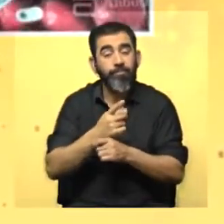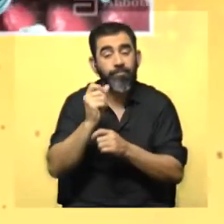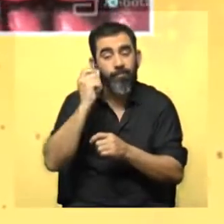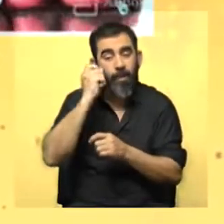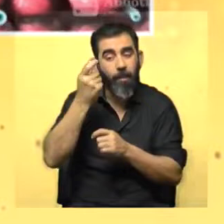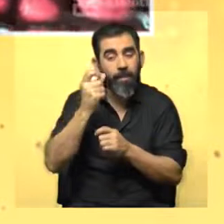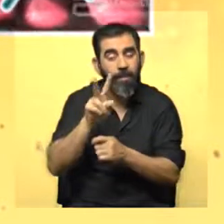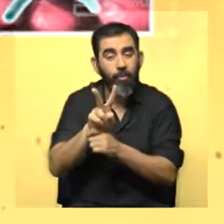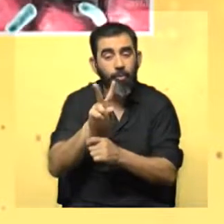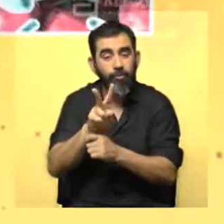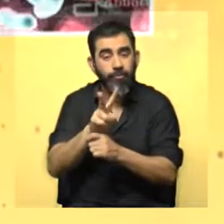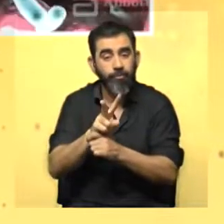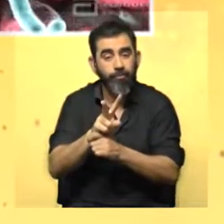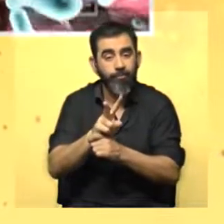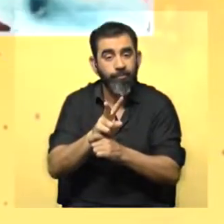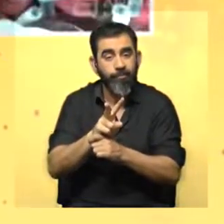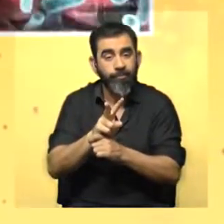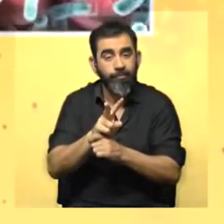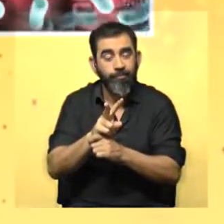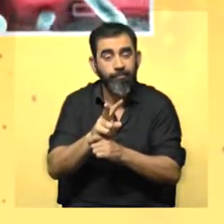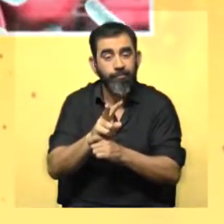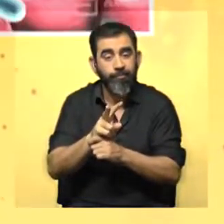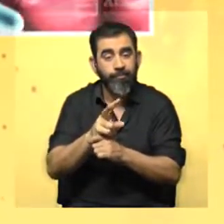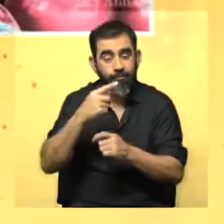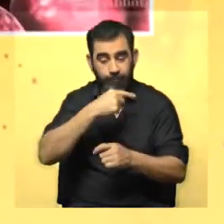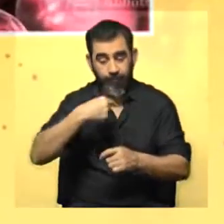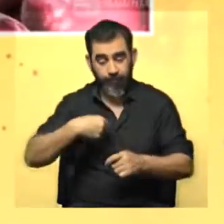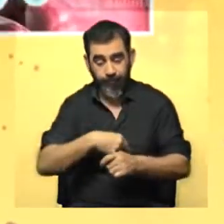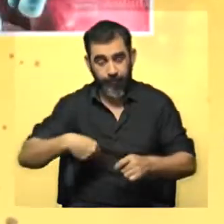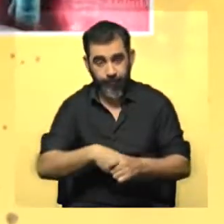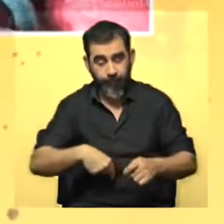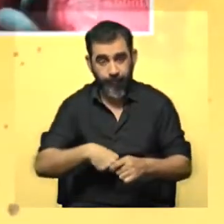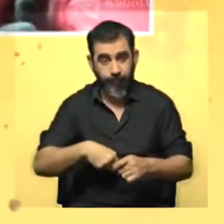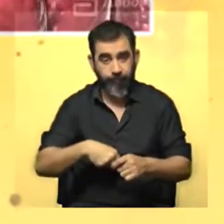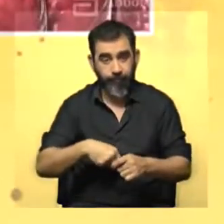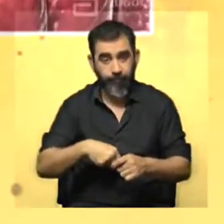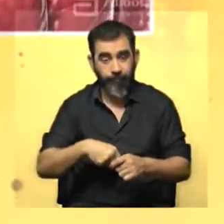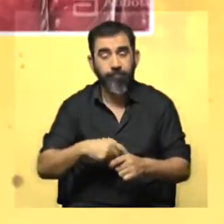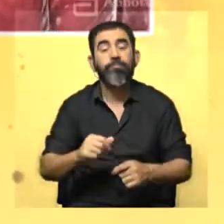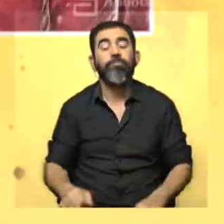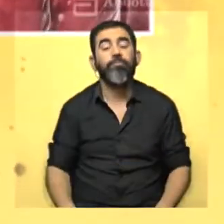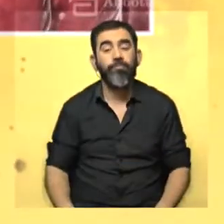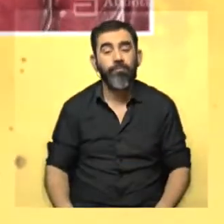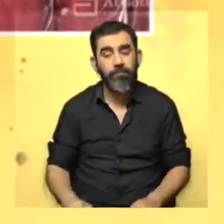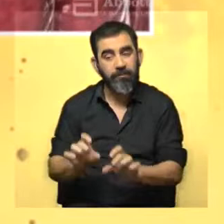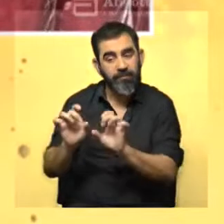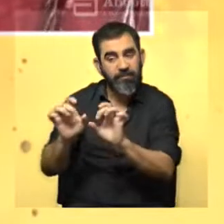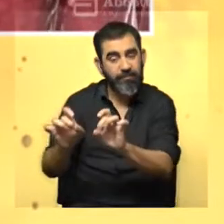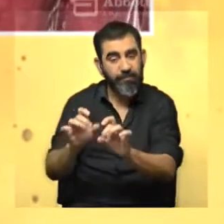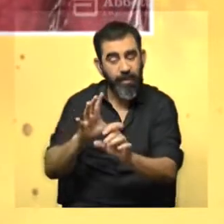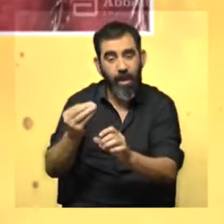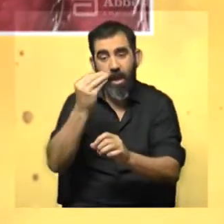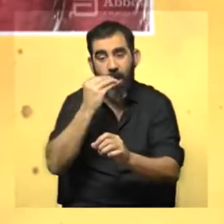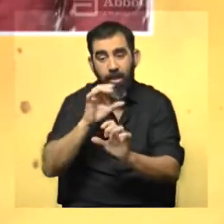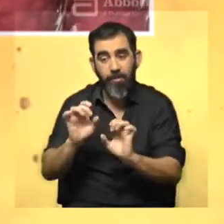capacidad de resistir a el pasaje estomacal, a nuestras enzimas que van a degradar los